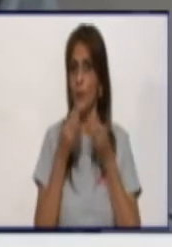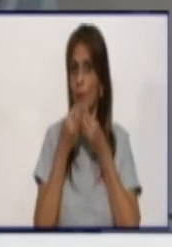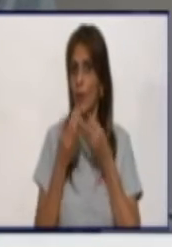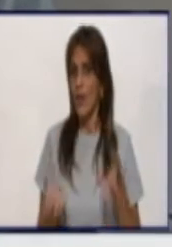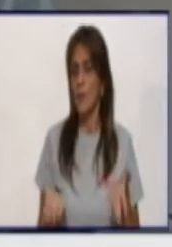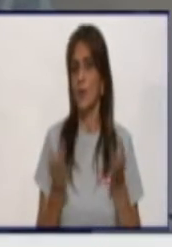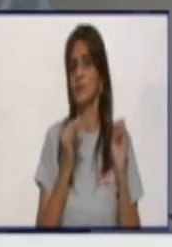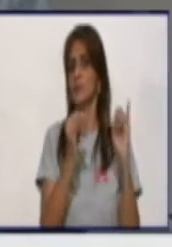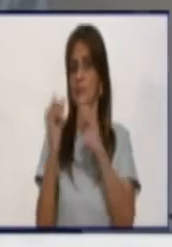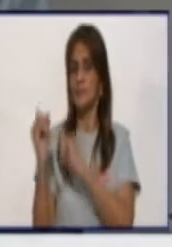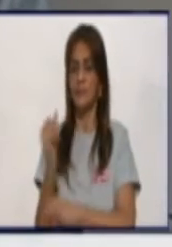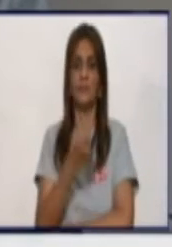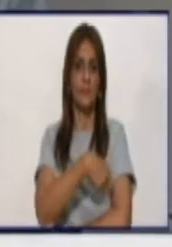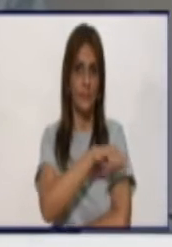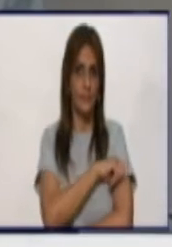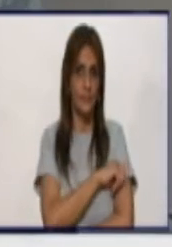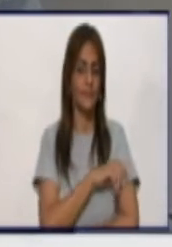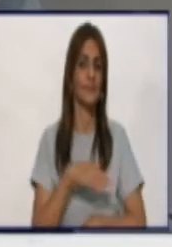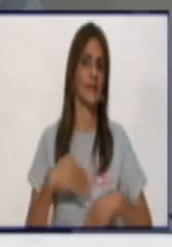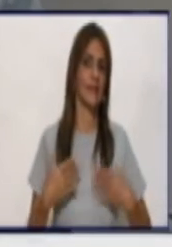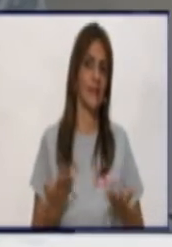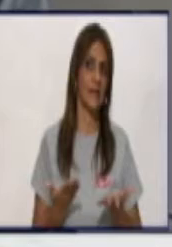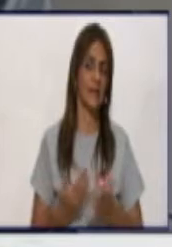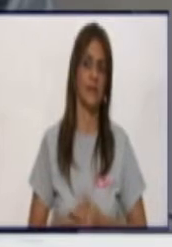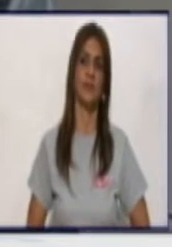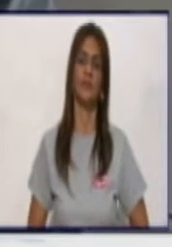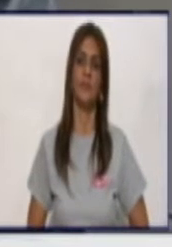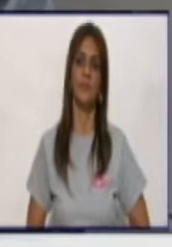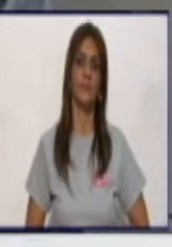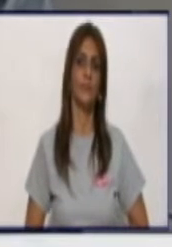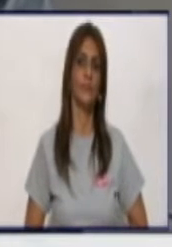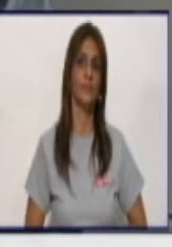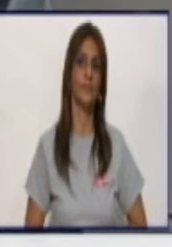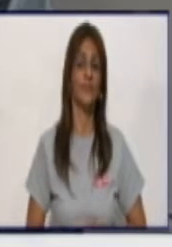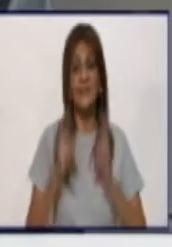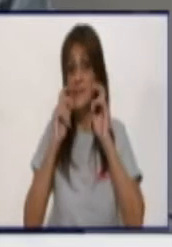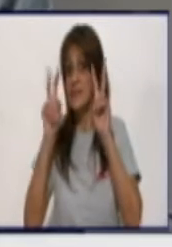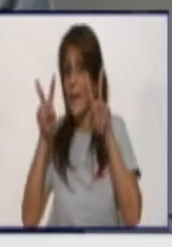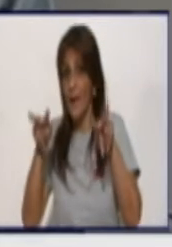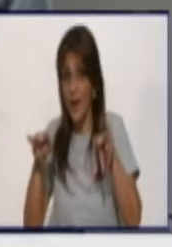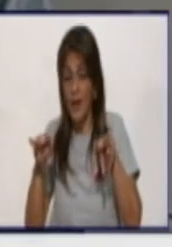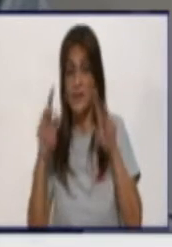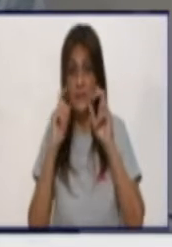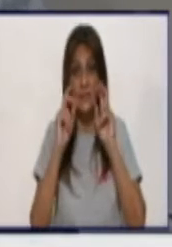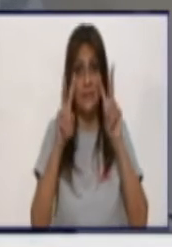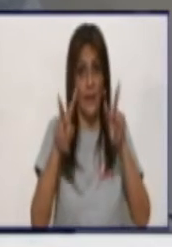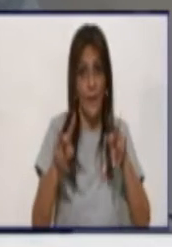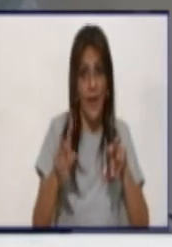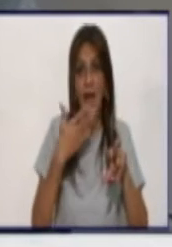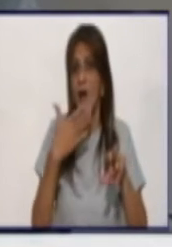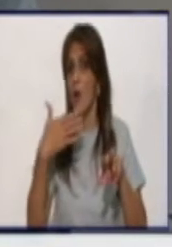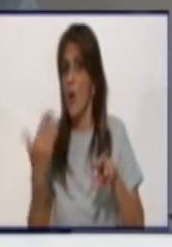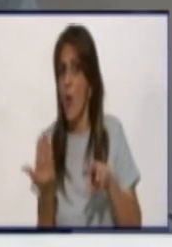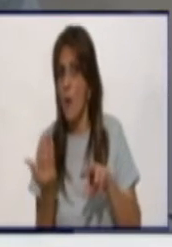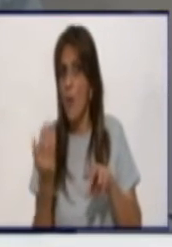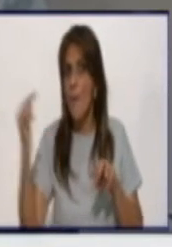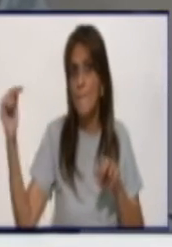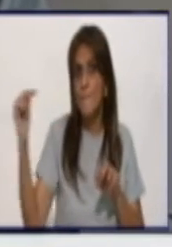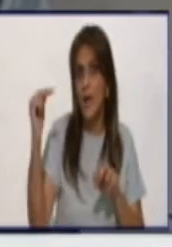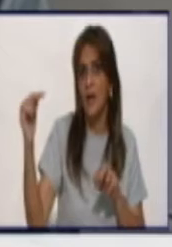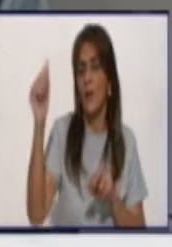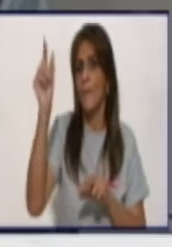pueblo que estamos en presencia de una disminución gradual de de los casos